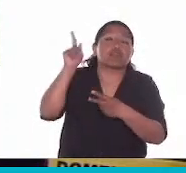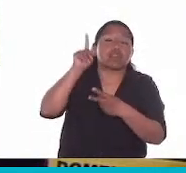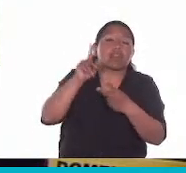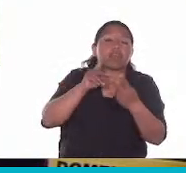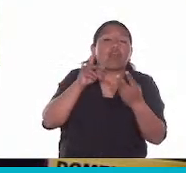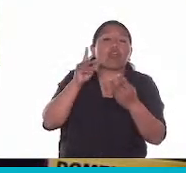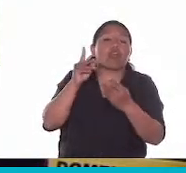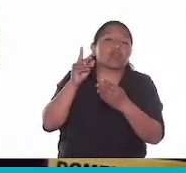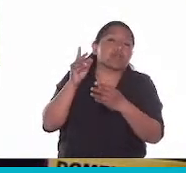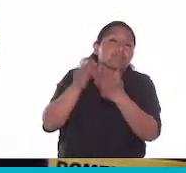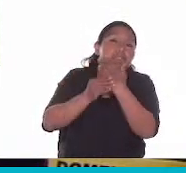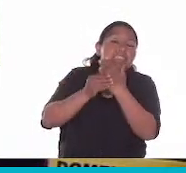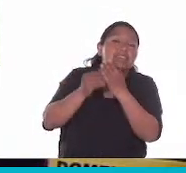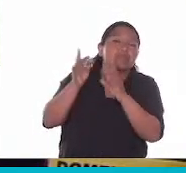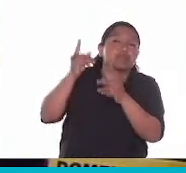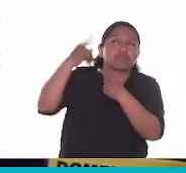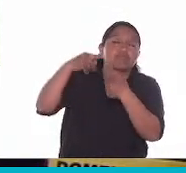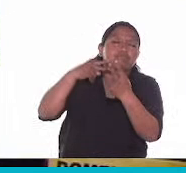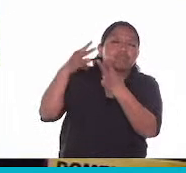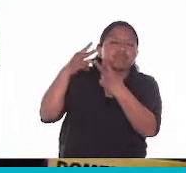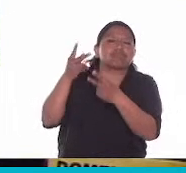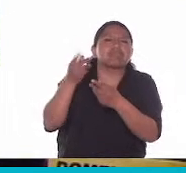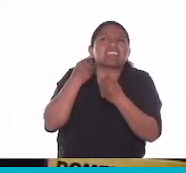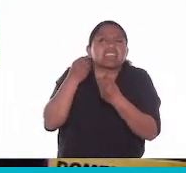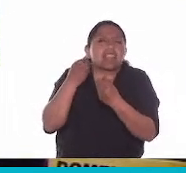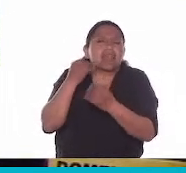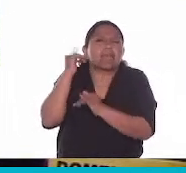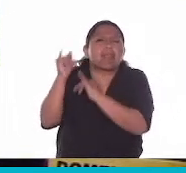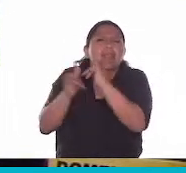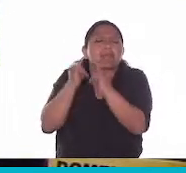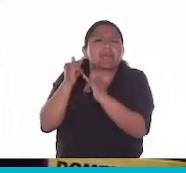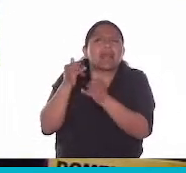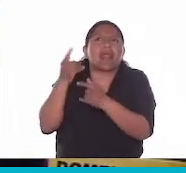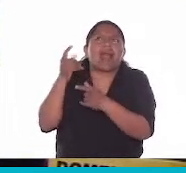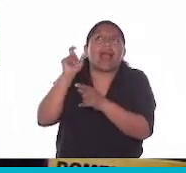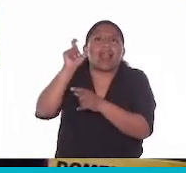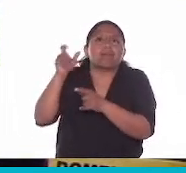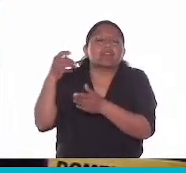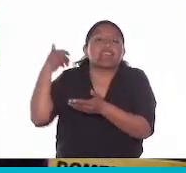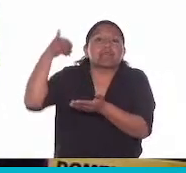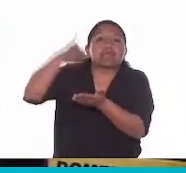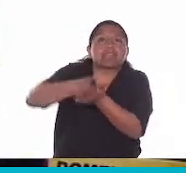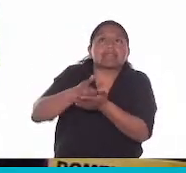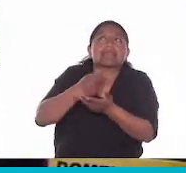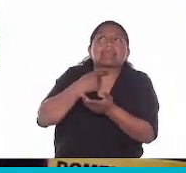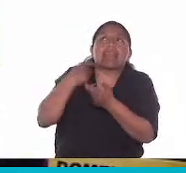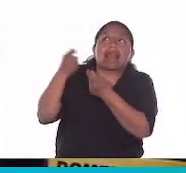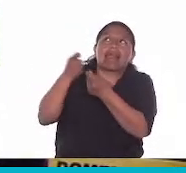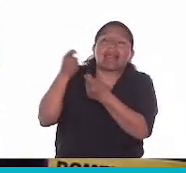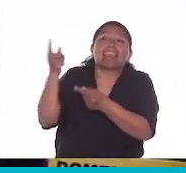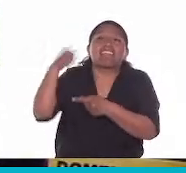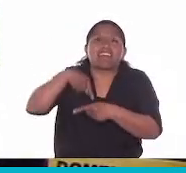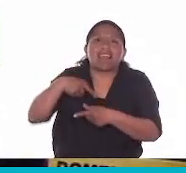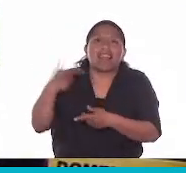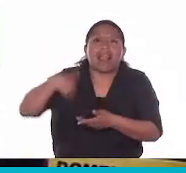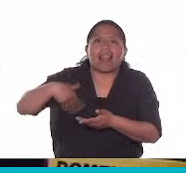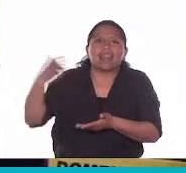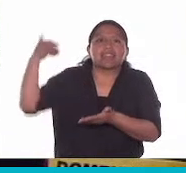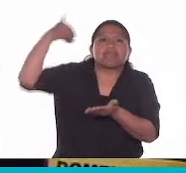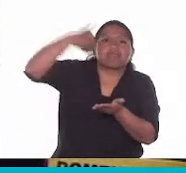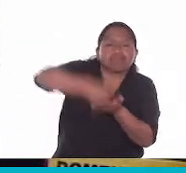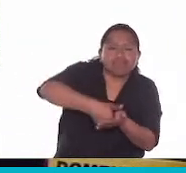el ministro del interior a cada inversor que quieren convencer para que vengan a invertir a la Argentina